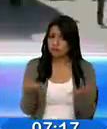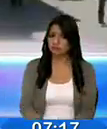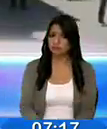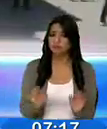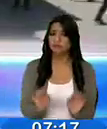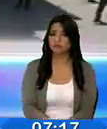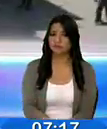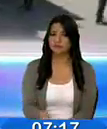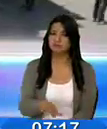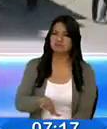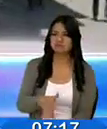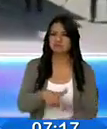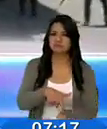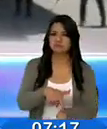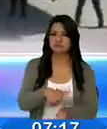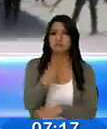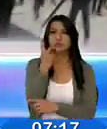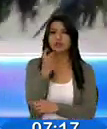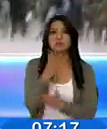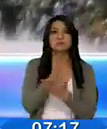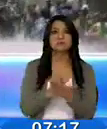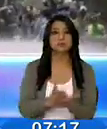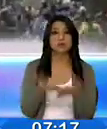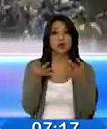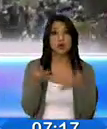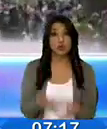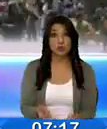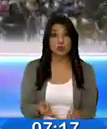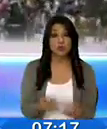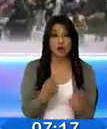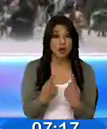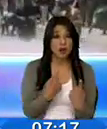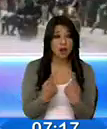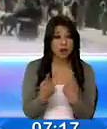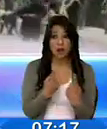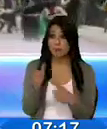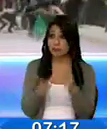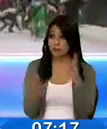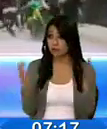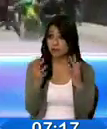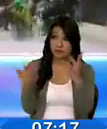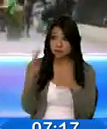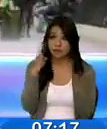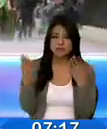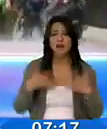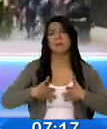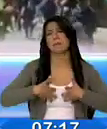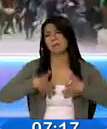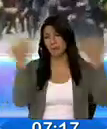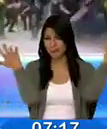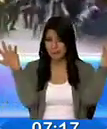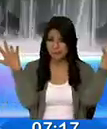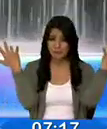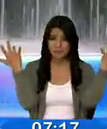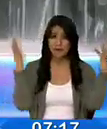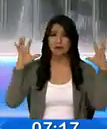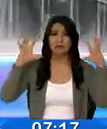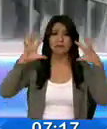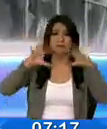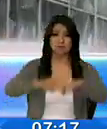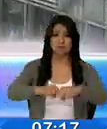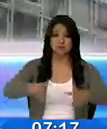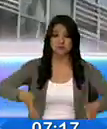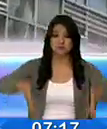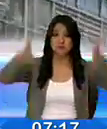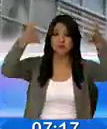cumplir. Eran aproximadamente las 12 horas con 30 cuando una negociación fallida entre manifestantes y policía desató la ira, tomándose así el